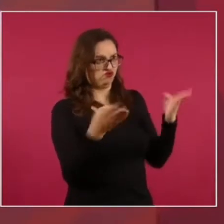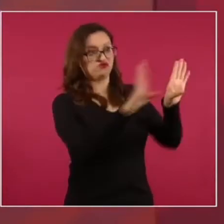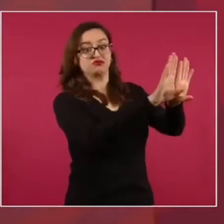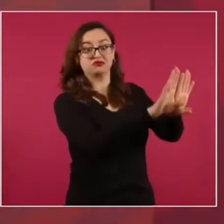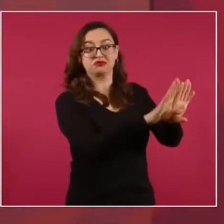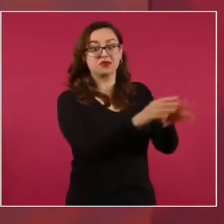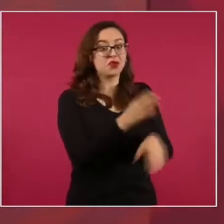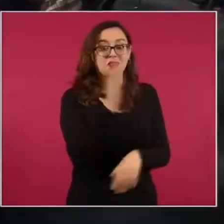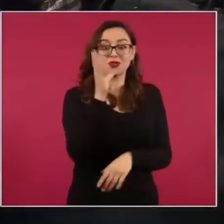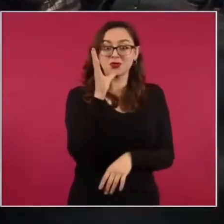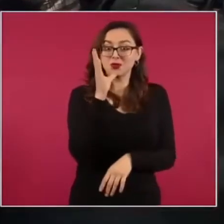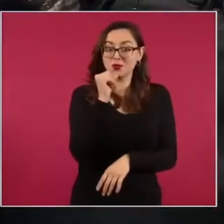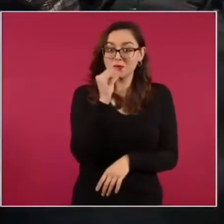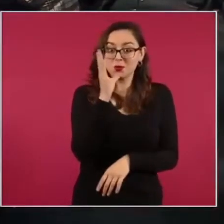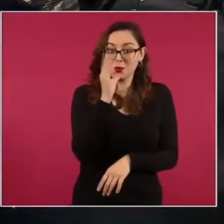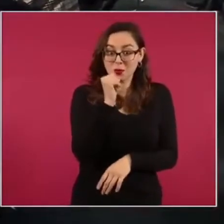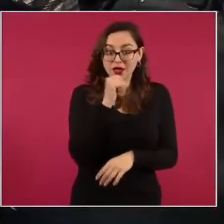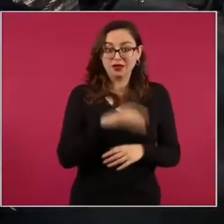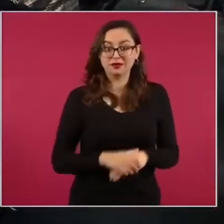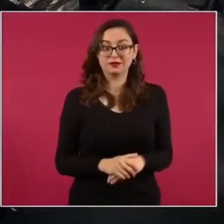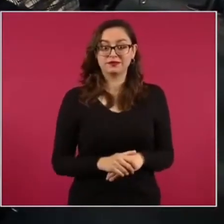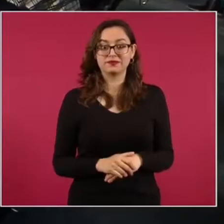Eso que dicen de la carne de Argentina,